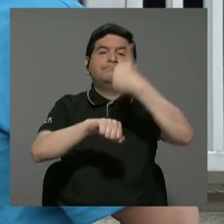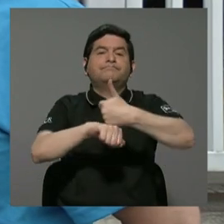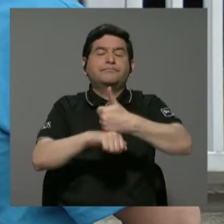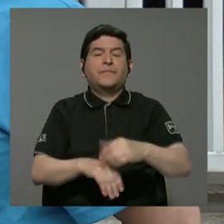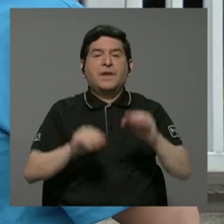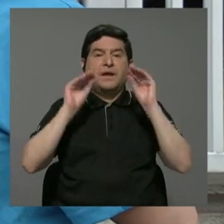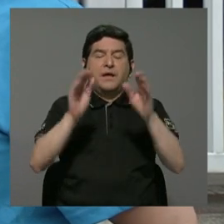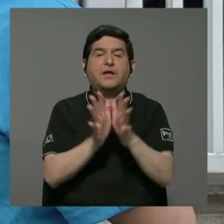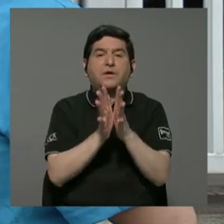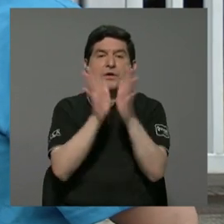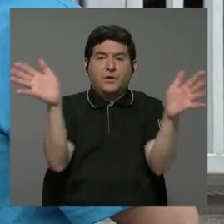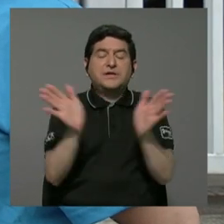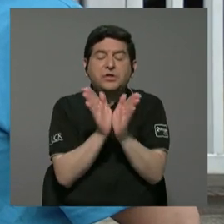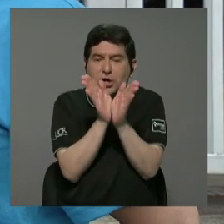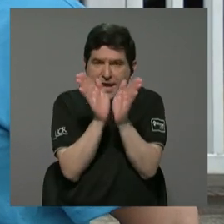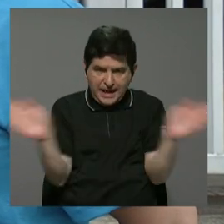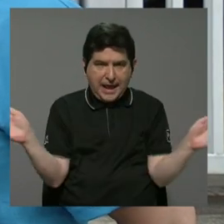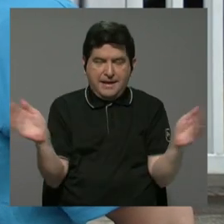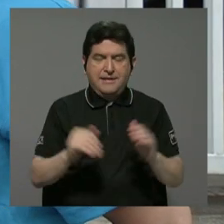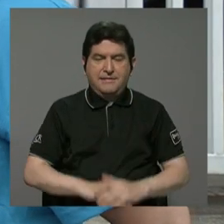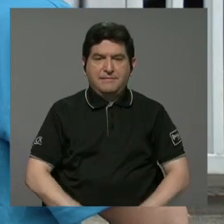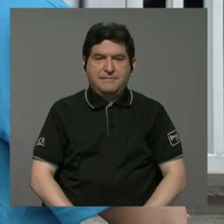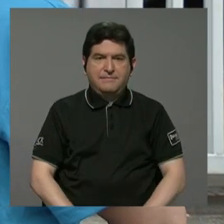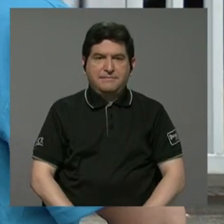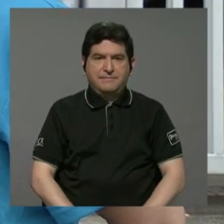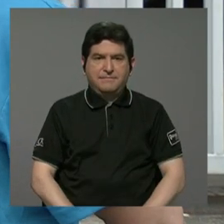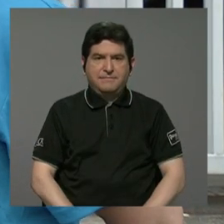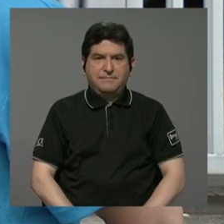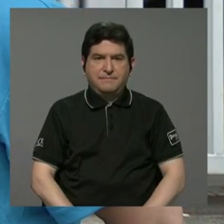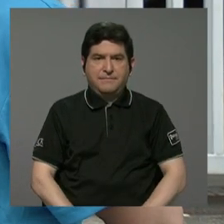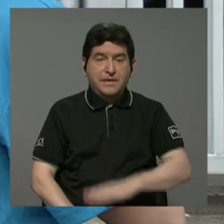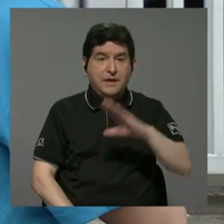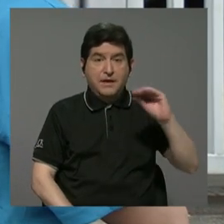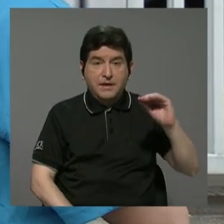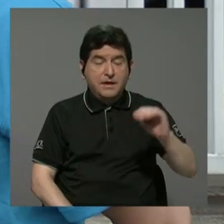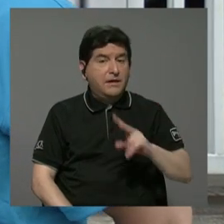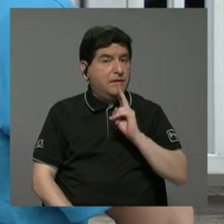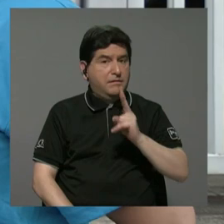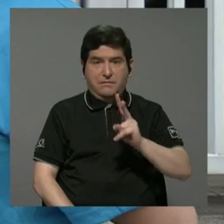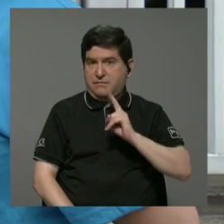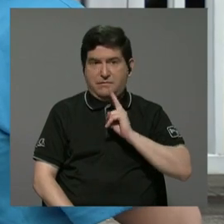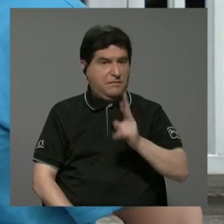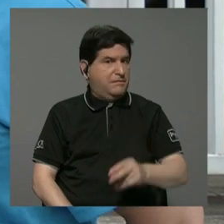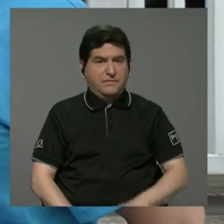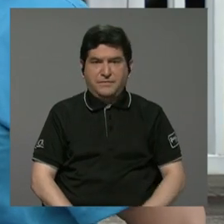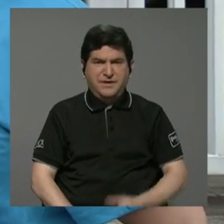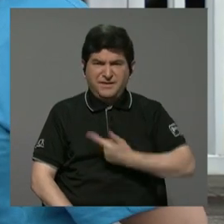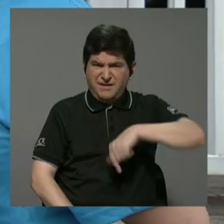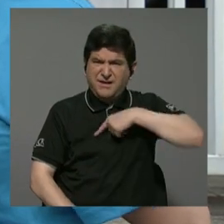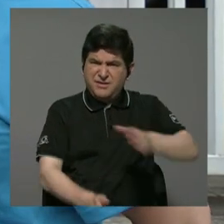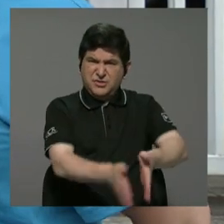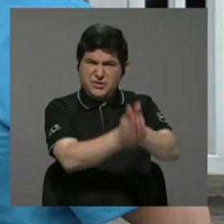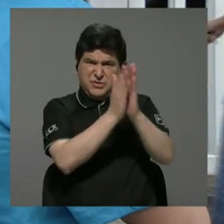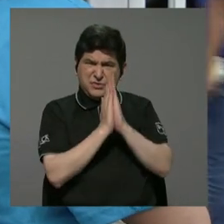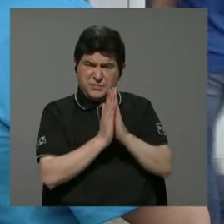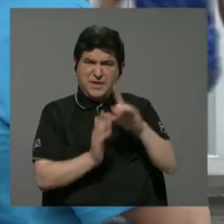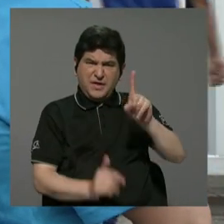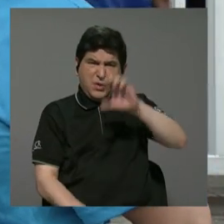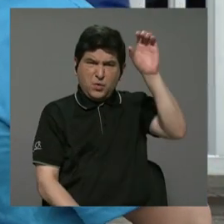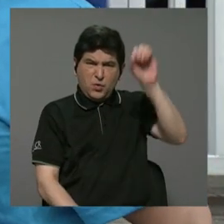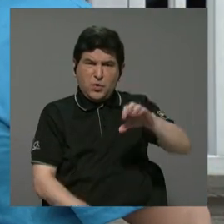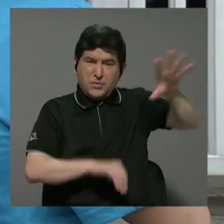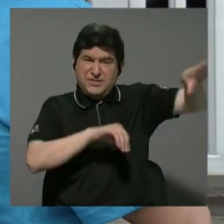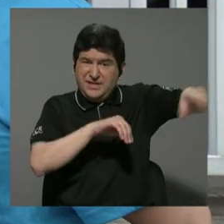la educación pública en términos generales y que no es cierto que estemos pidiendo un